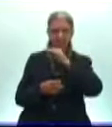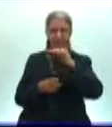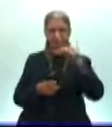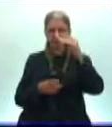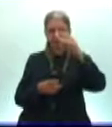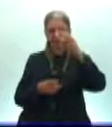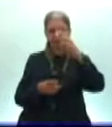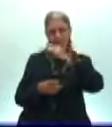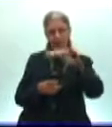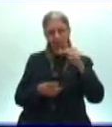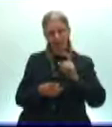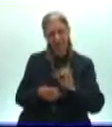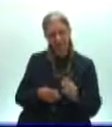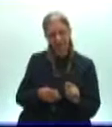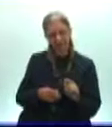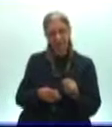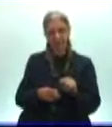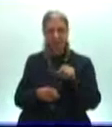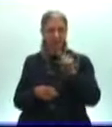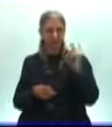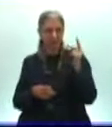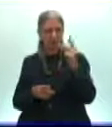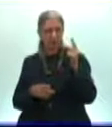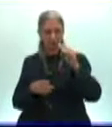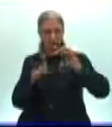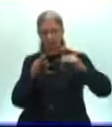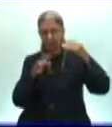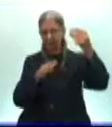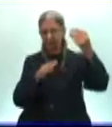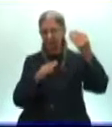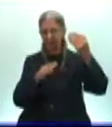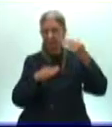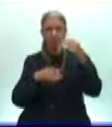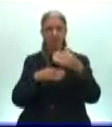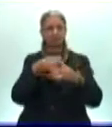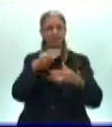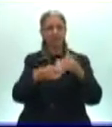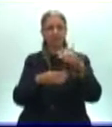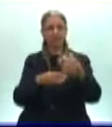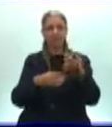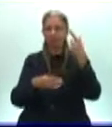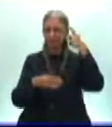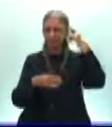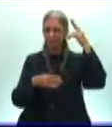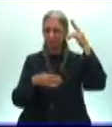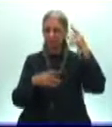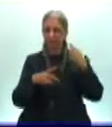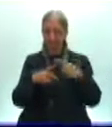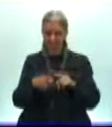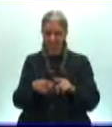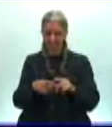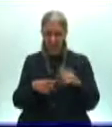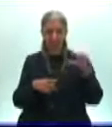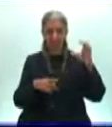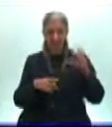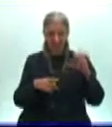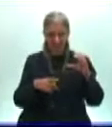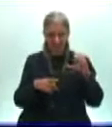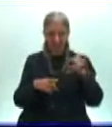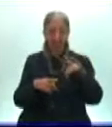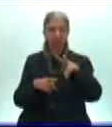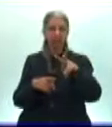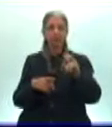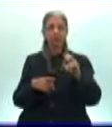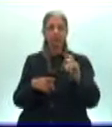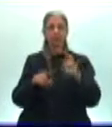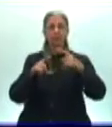Vamos a ver entonces, en los dos primeros estaríamos recordando el procedimiento, pero en el último es un nuevo contenido que